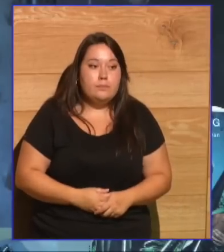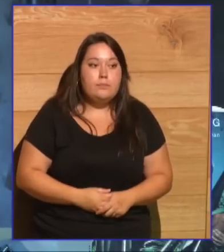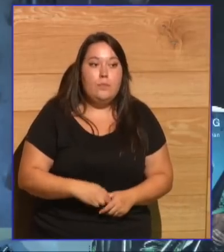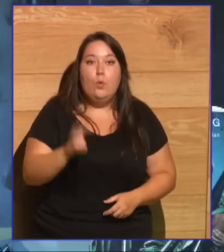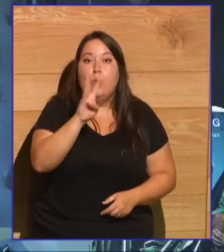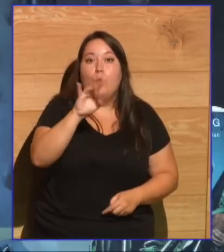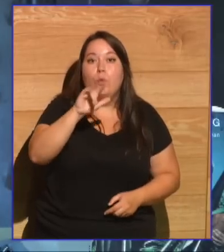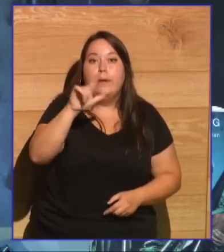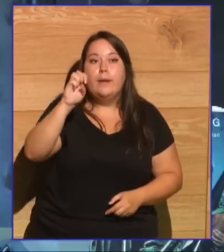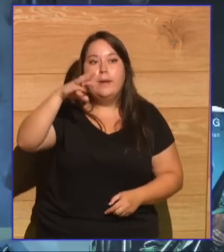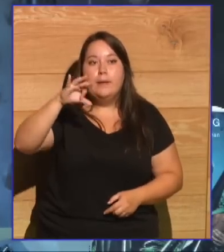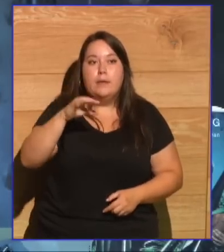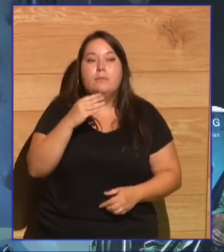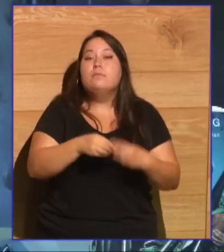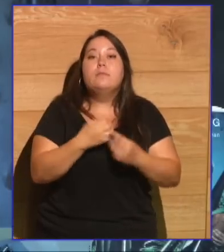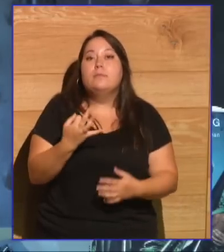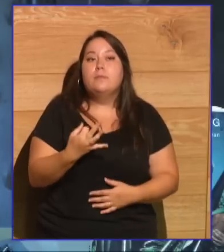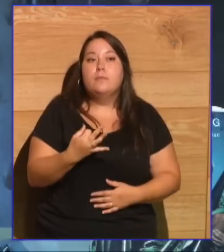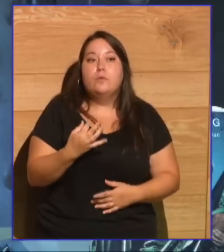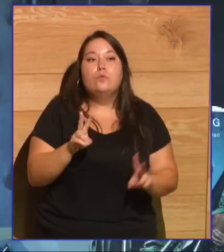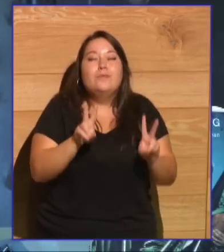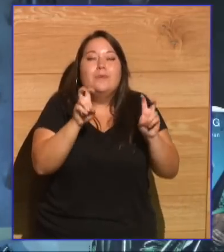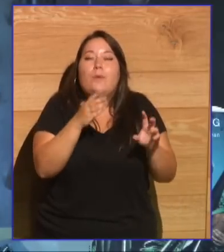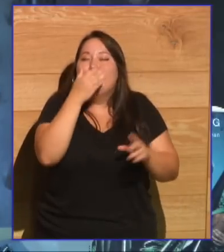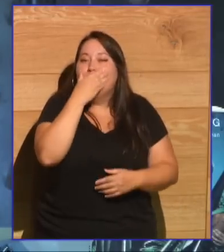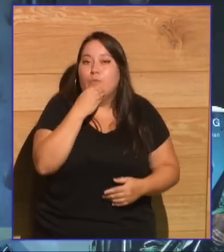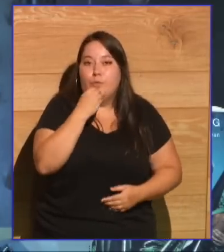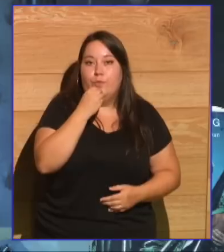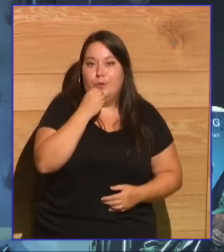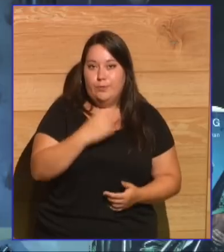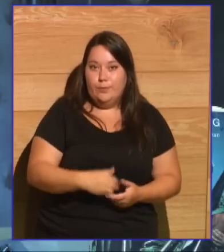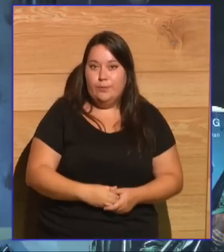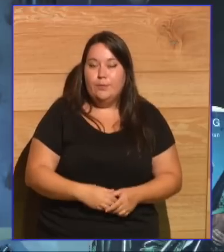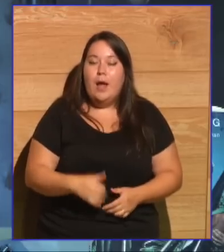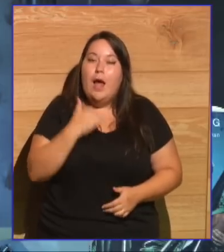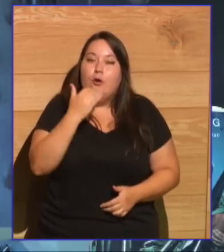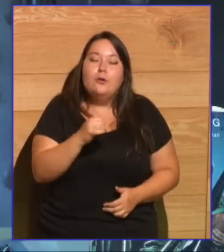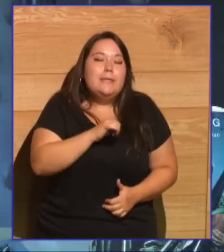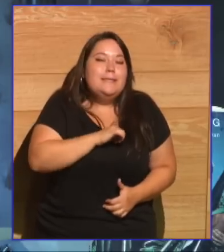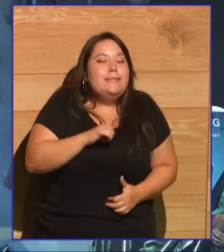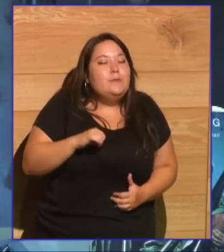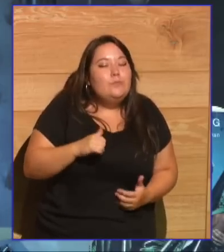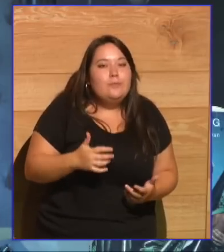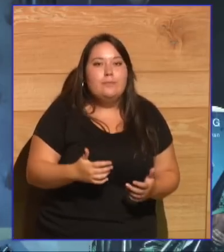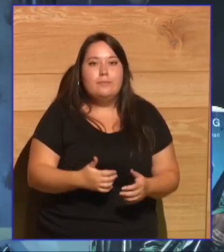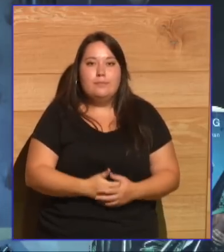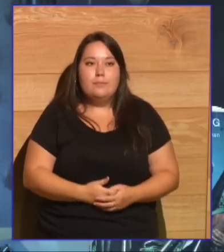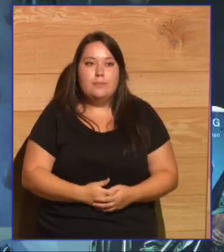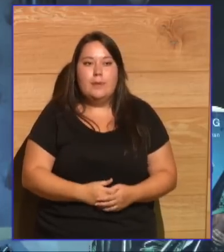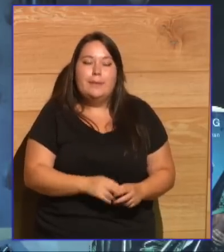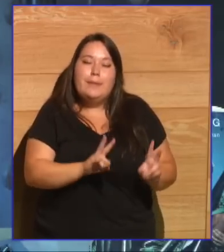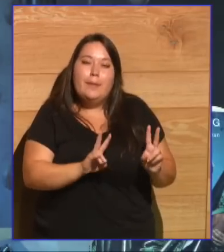interviene de otra manera y crea ese tema tan bonito tan íntimo en ese inicio